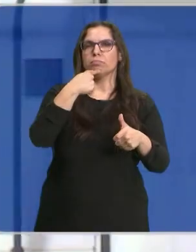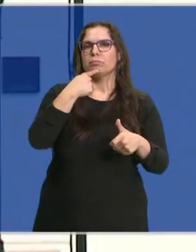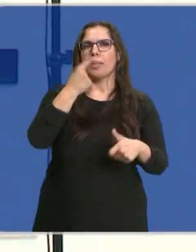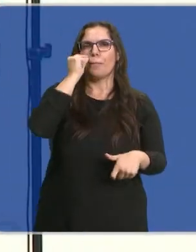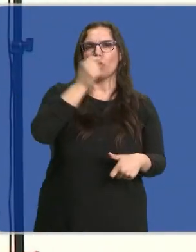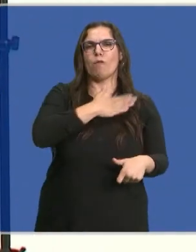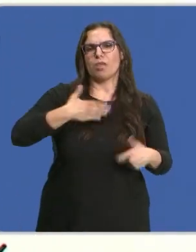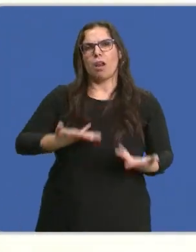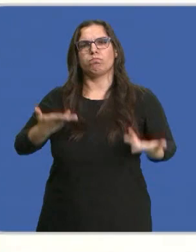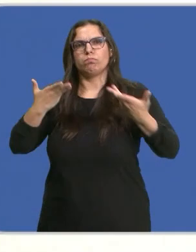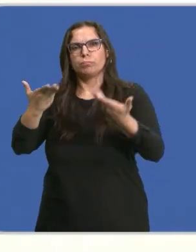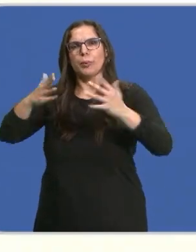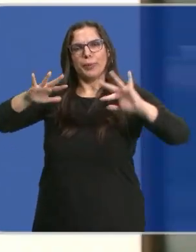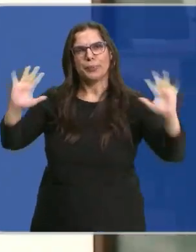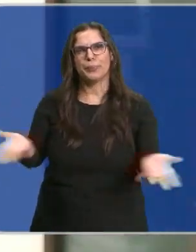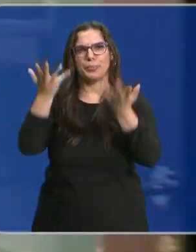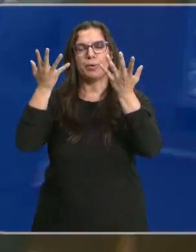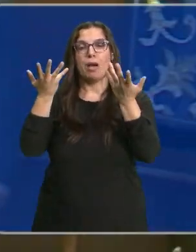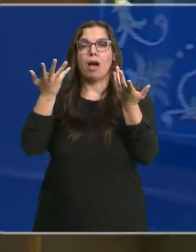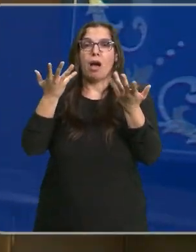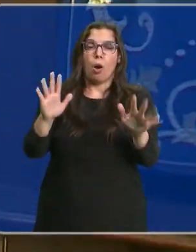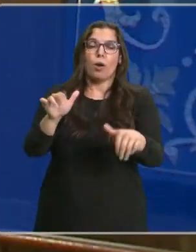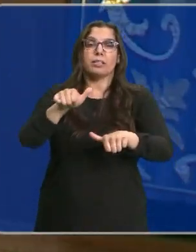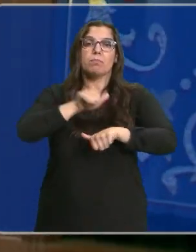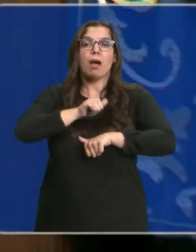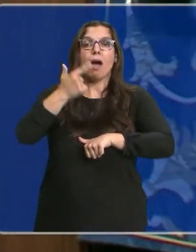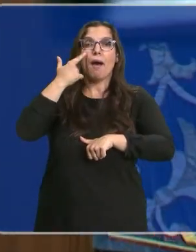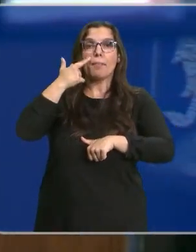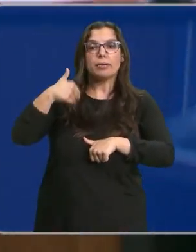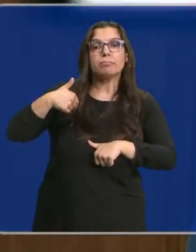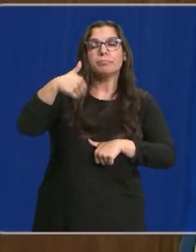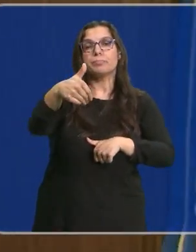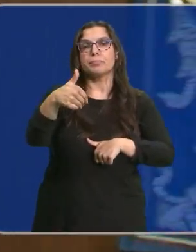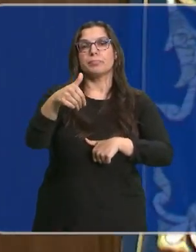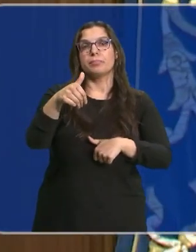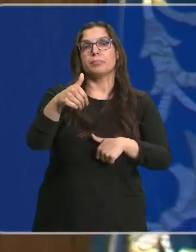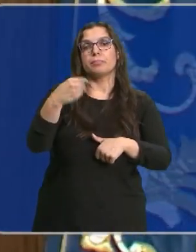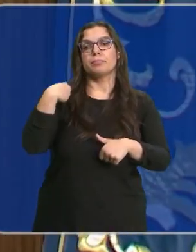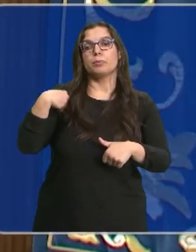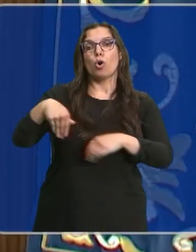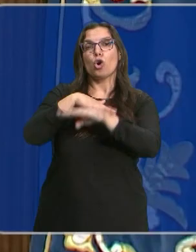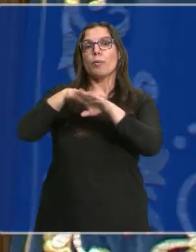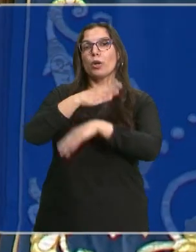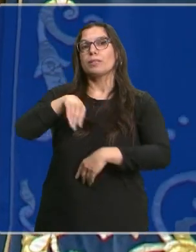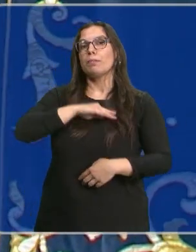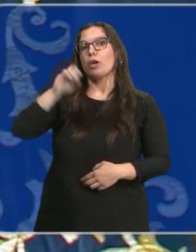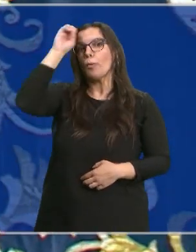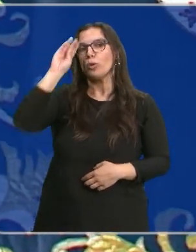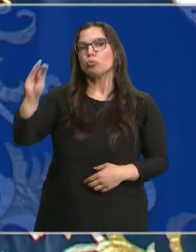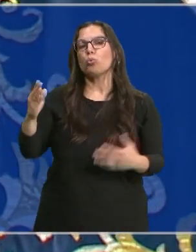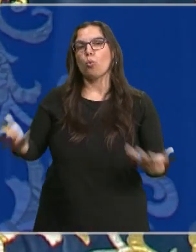Fernández Manioco para impulsarlo, aunque toca esperar a conocer, dice la postura del gobierno central.